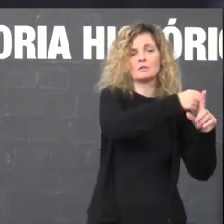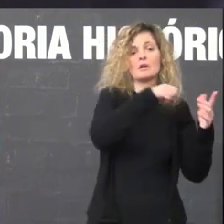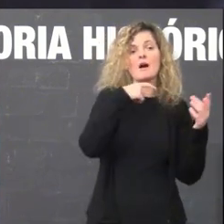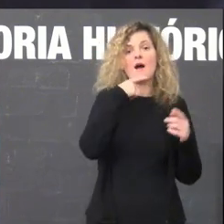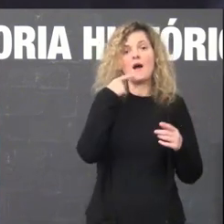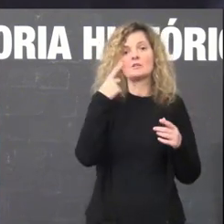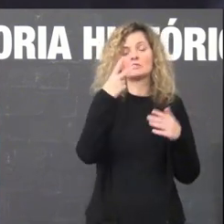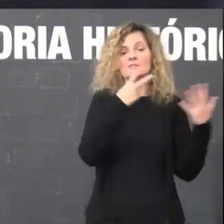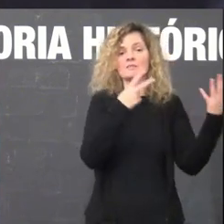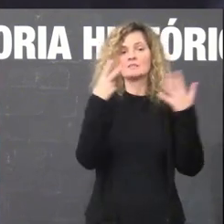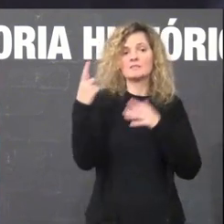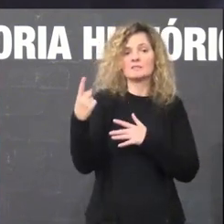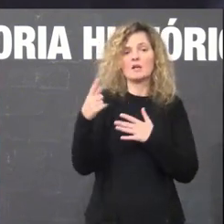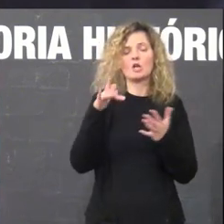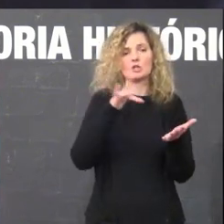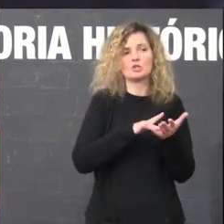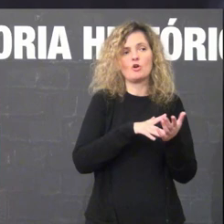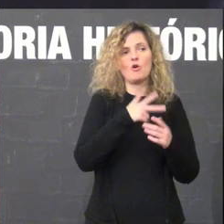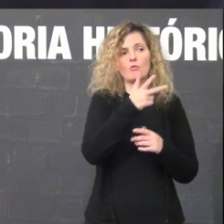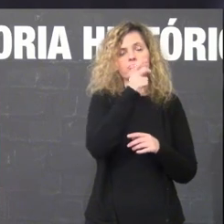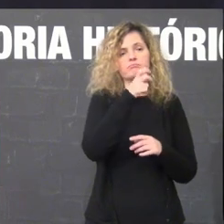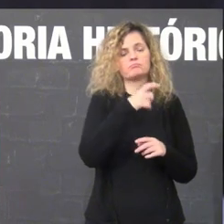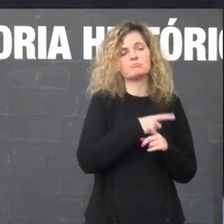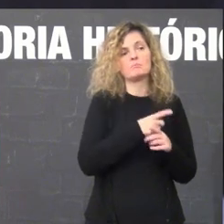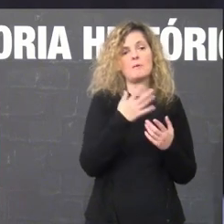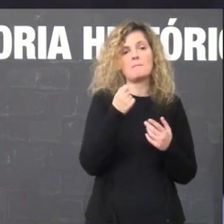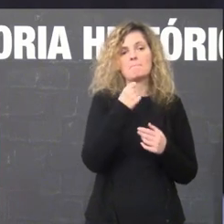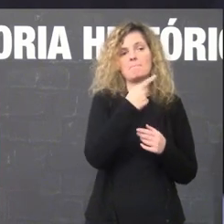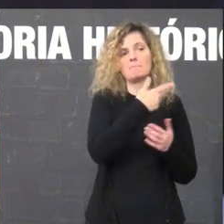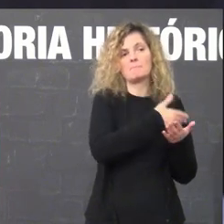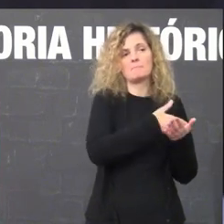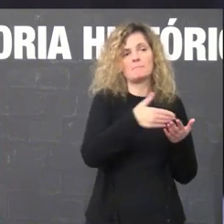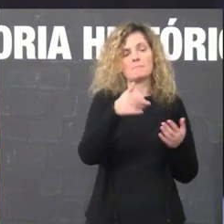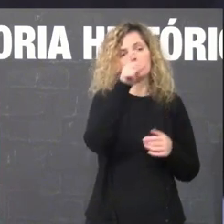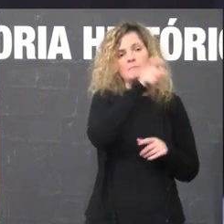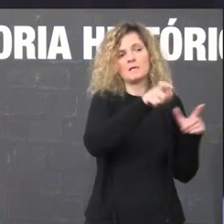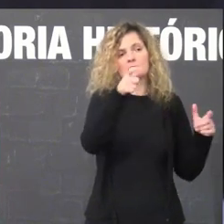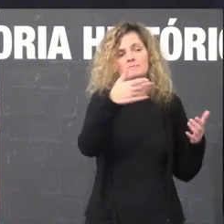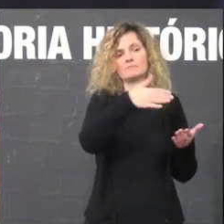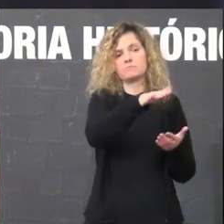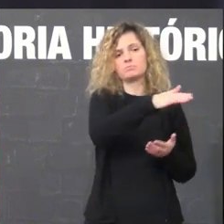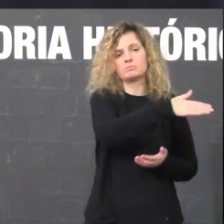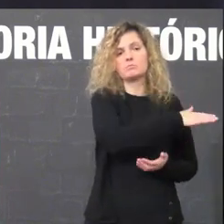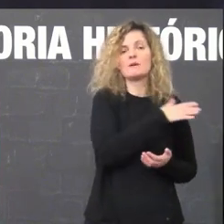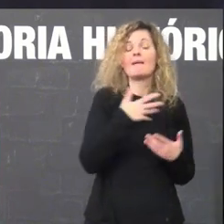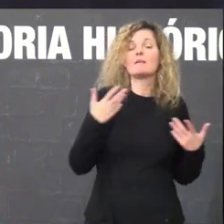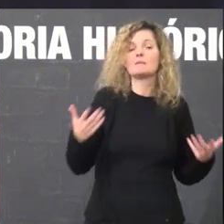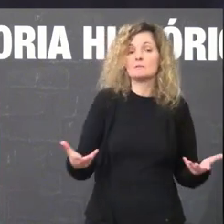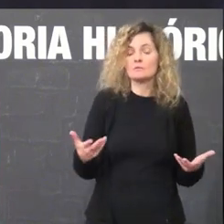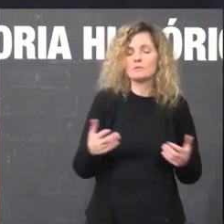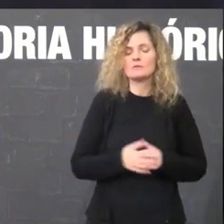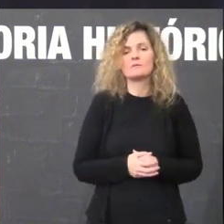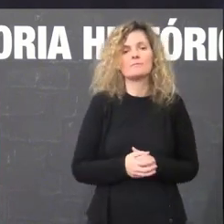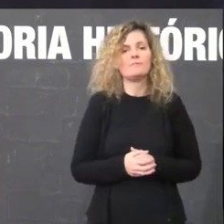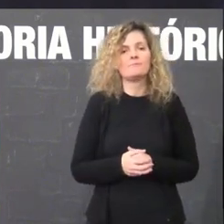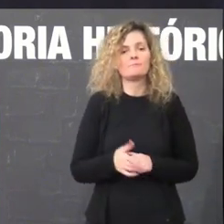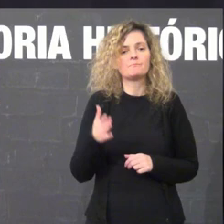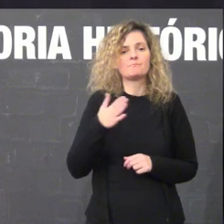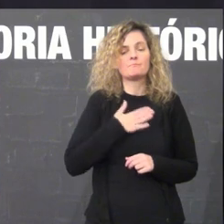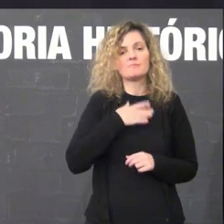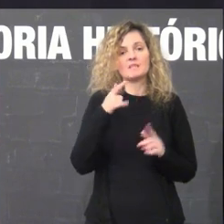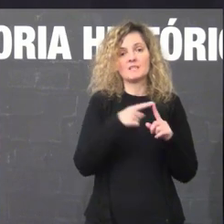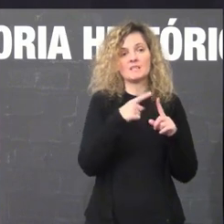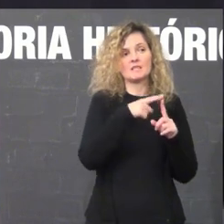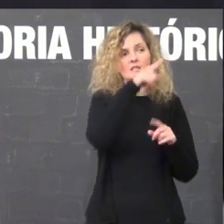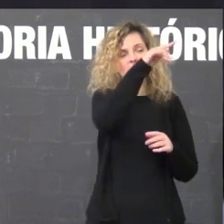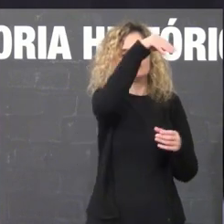76 una vez se dio el golpe pues aniquiló a miles de personas y por lo tanto Bueno pues mi Bueno